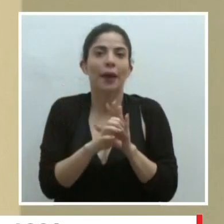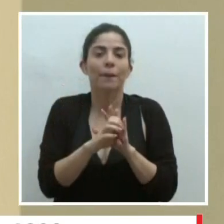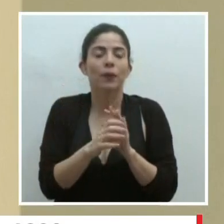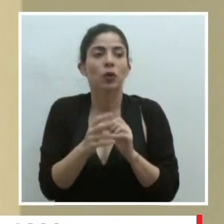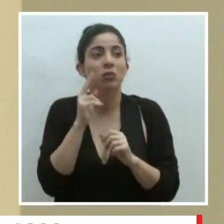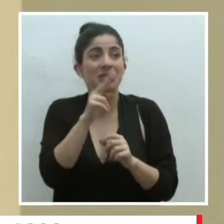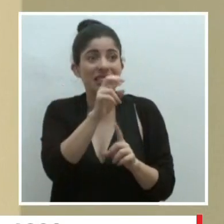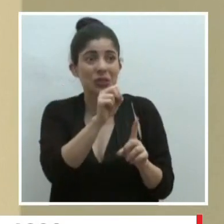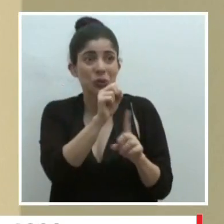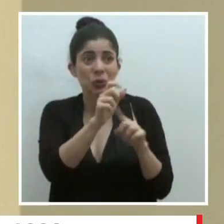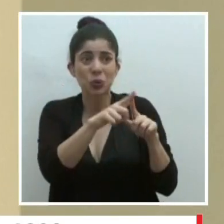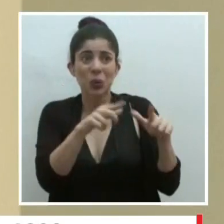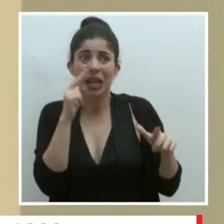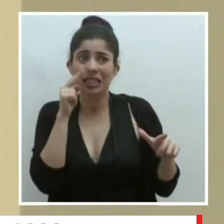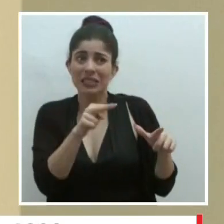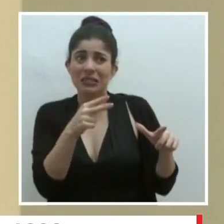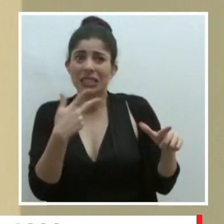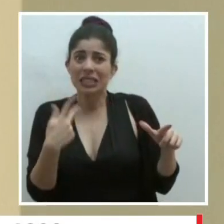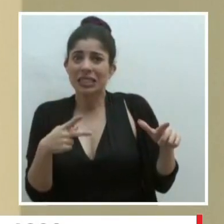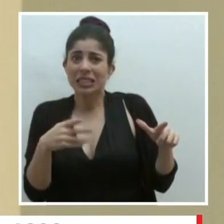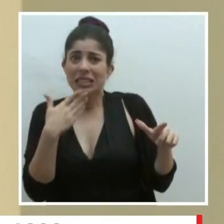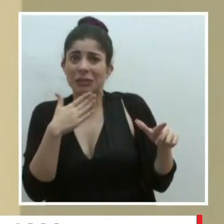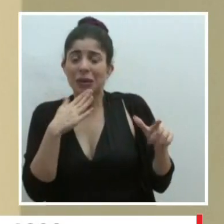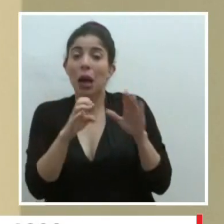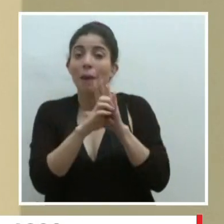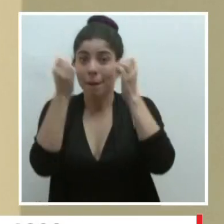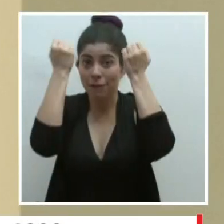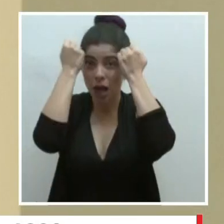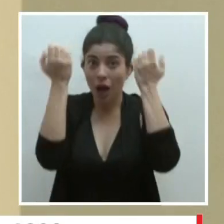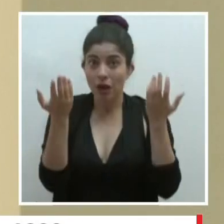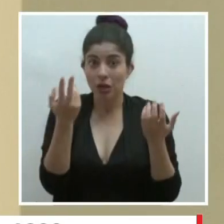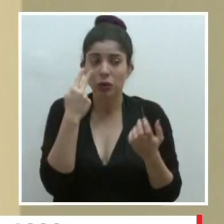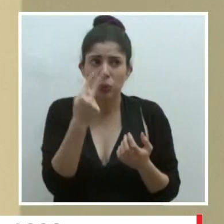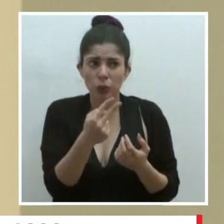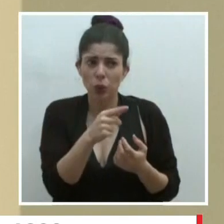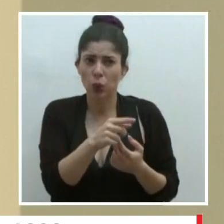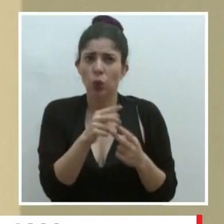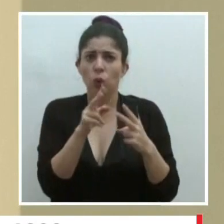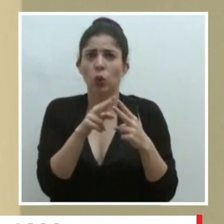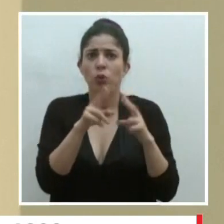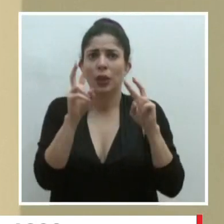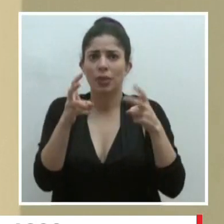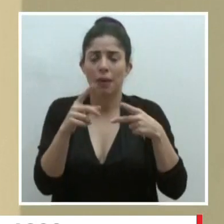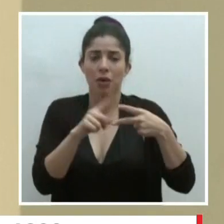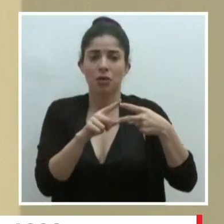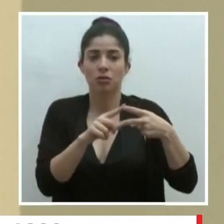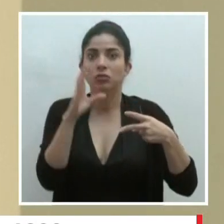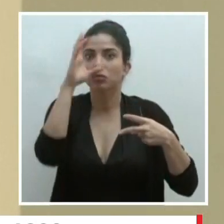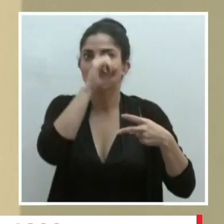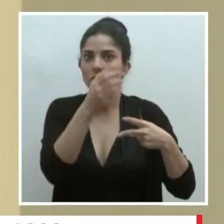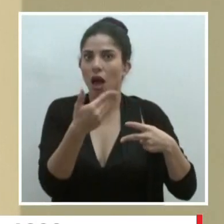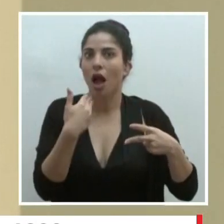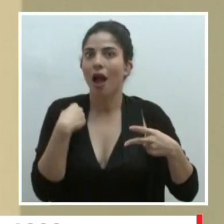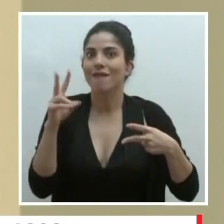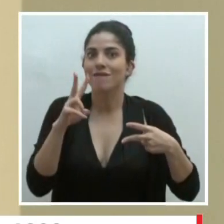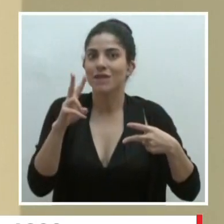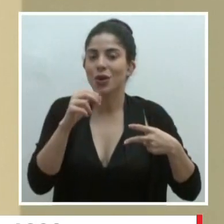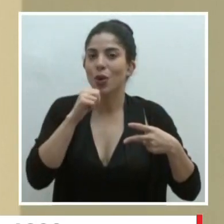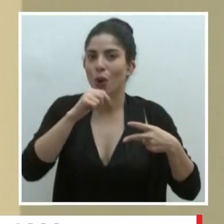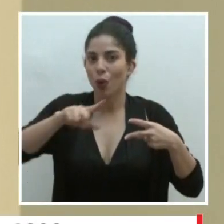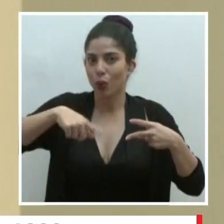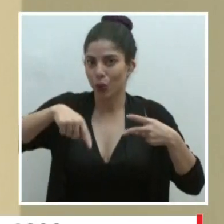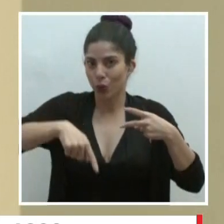poco más crítica. Recordemos que en Pavas teníamos dos asuntos importantes, que era justamente la detección del virus en las aguas residuales